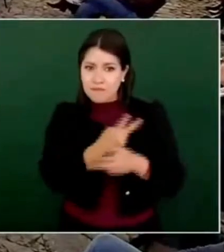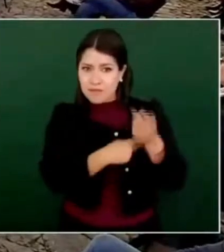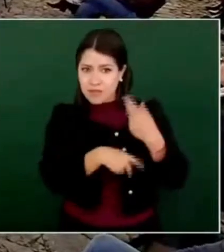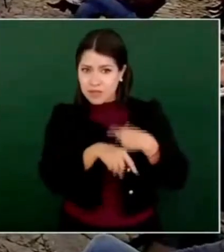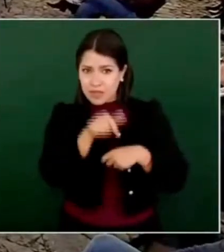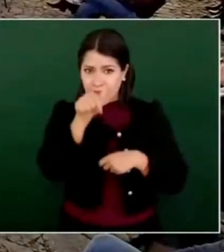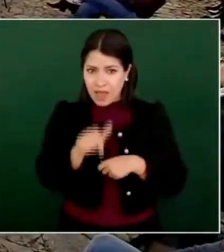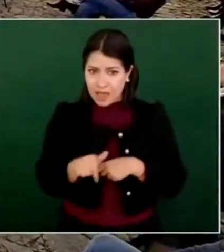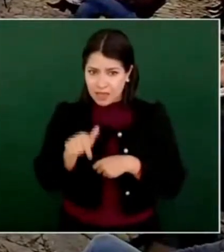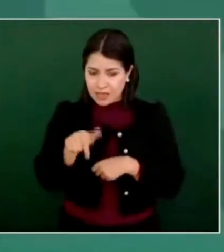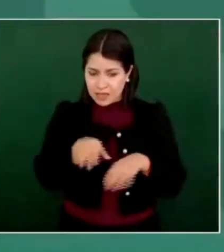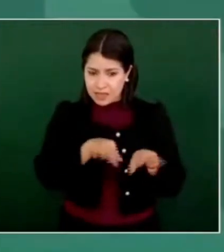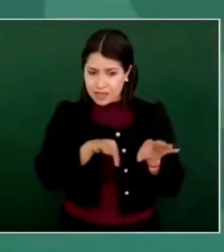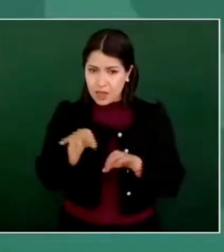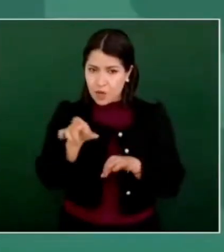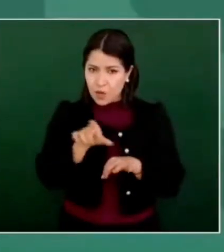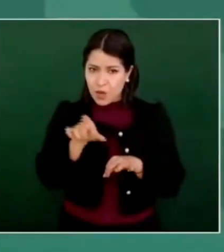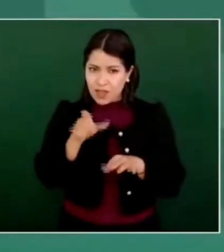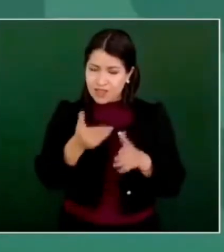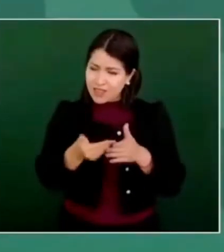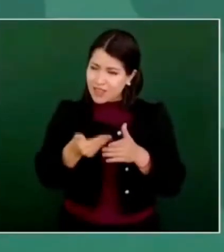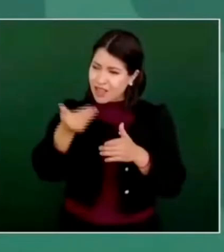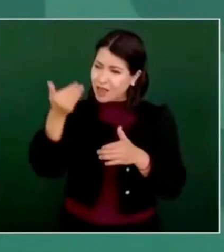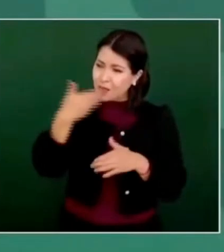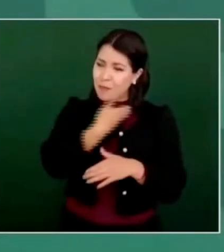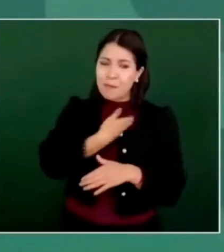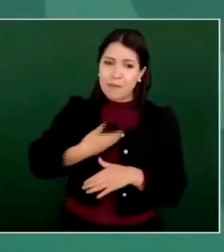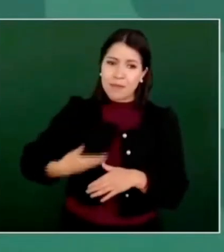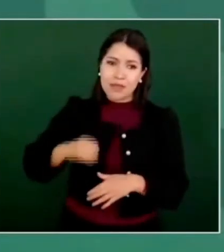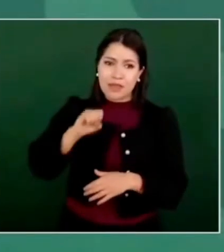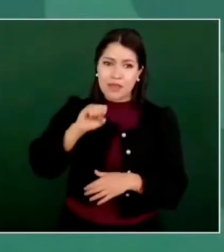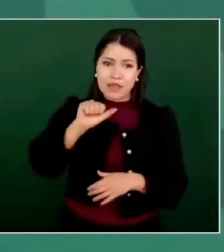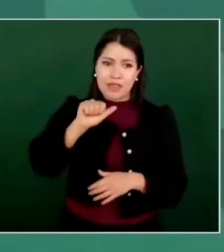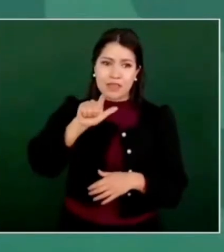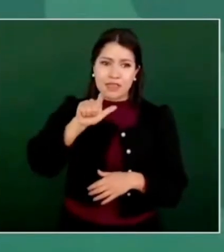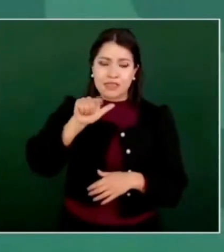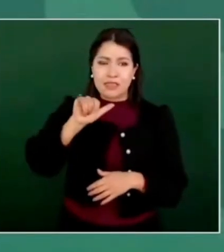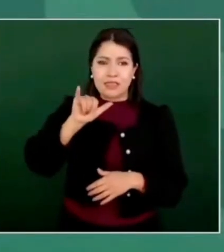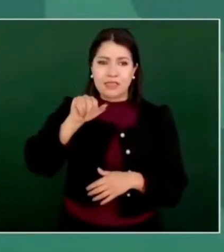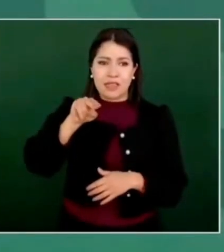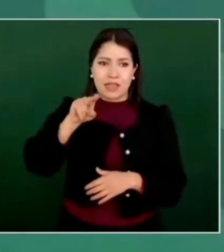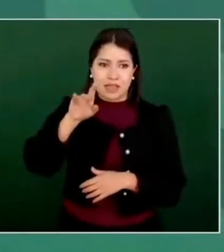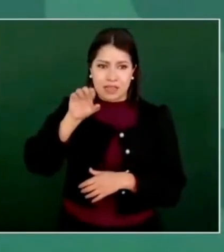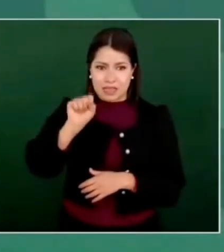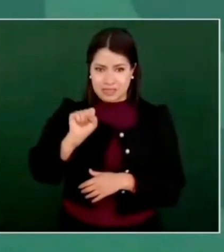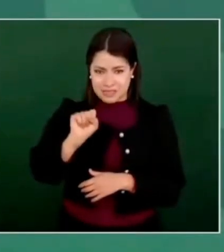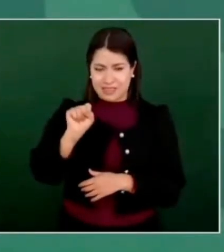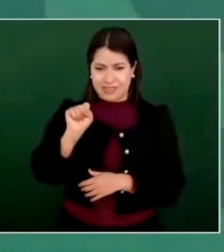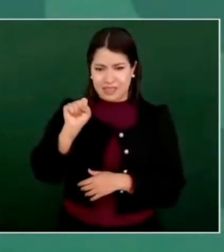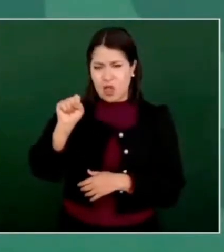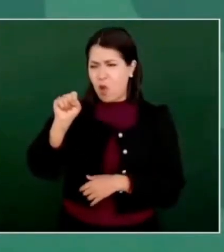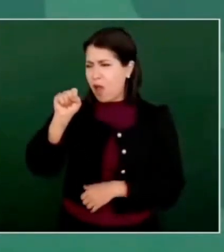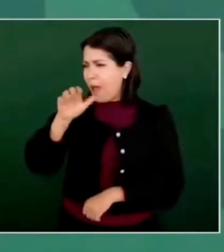época de Salinas, amiguísimo de Salinas y de